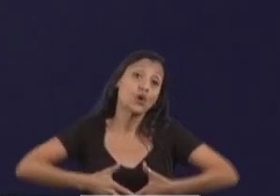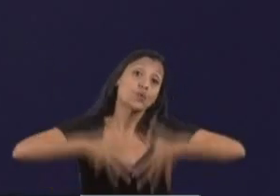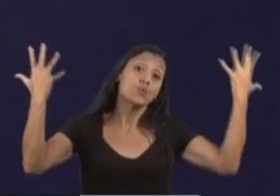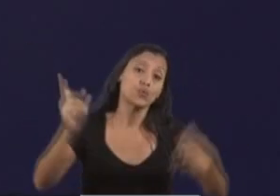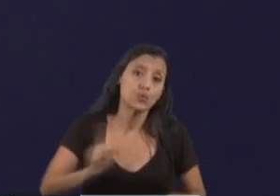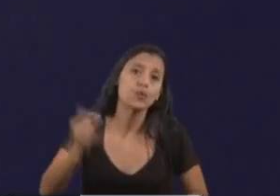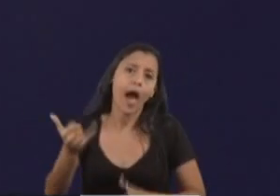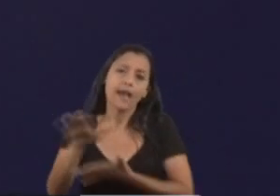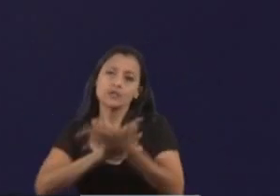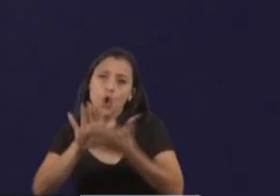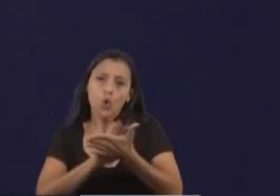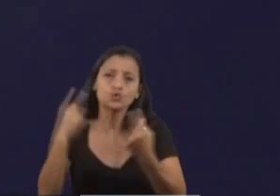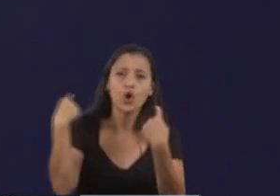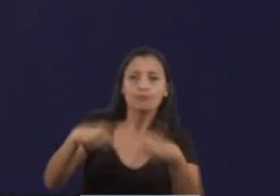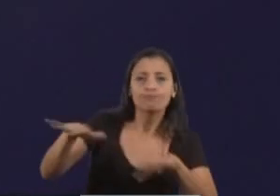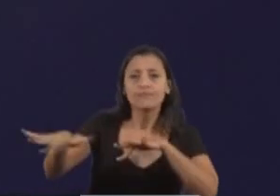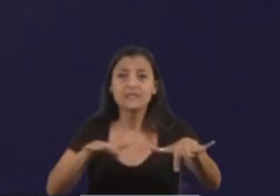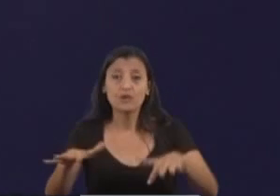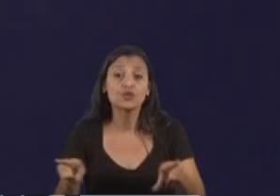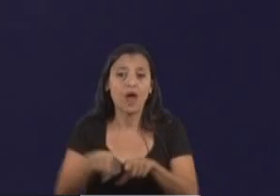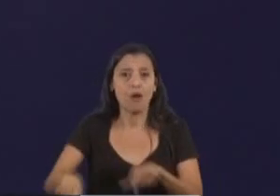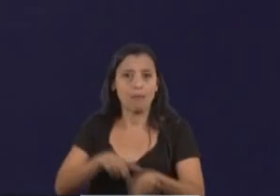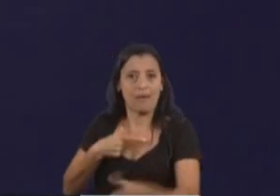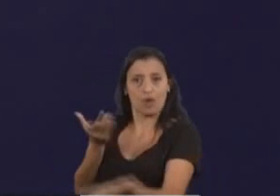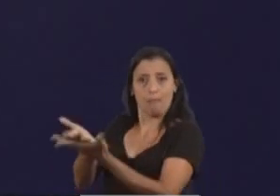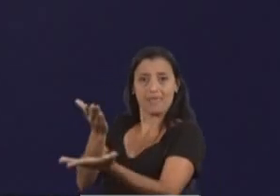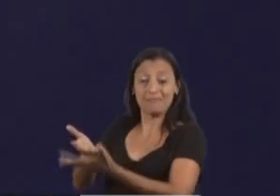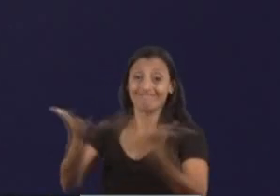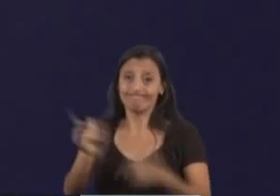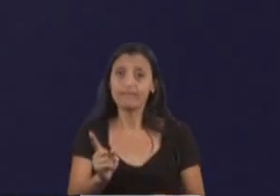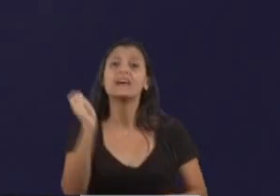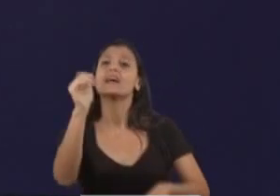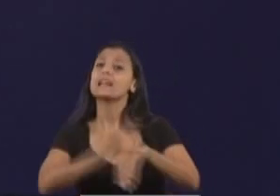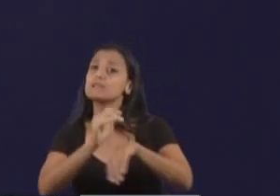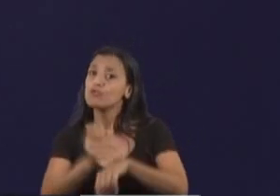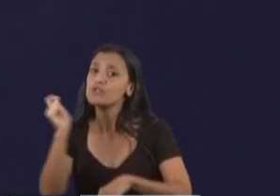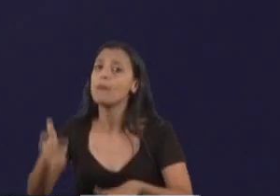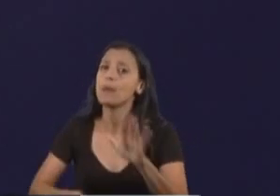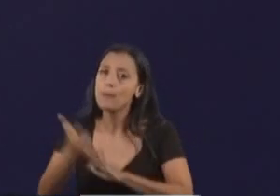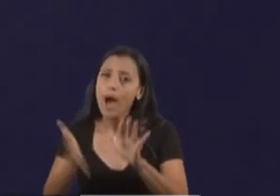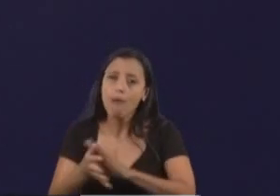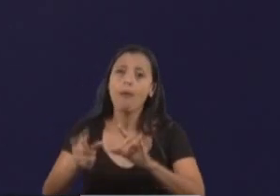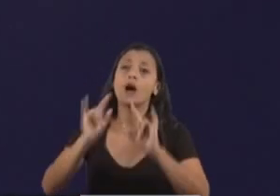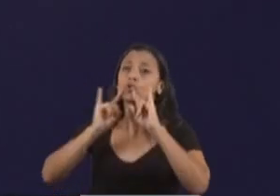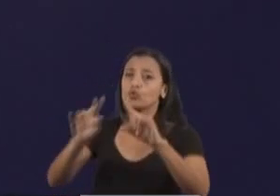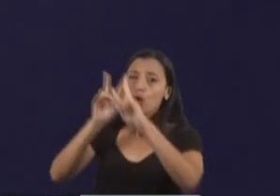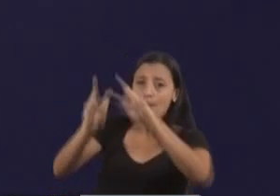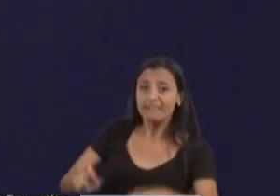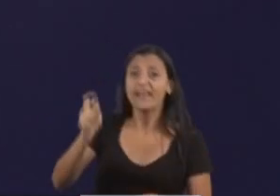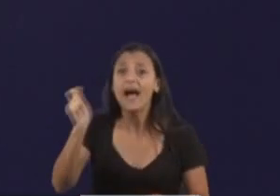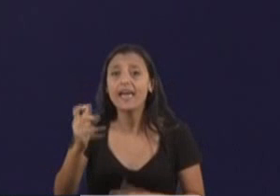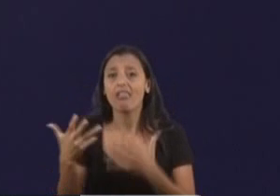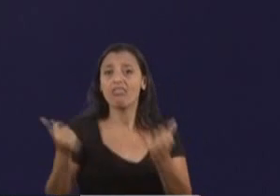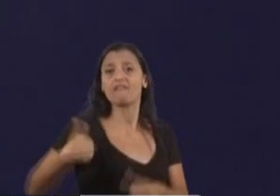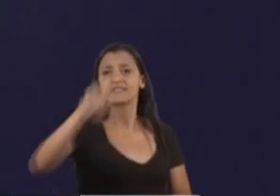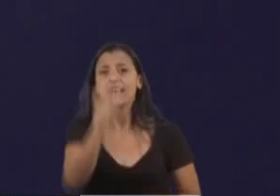para resolver las pretensiones de los demandantes en este caso. Quien estará a cargo de llevar adelante la estrategia de la defensa argentina en